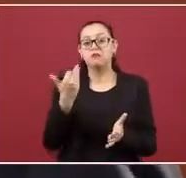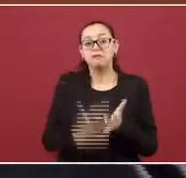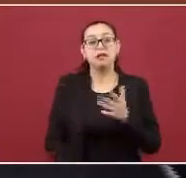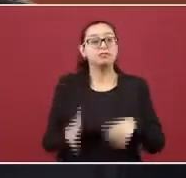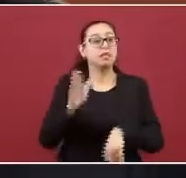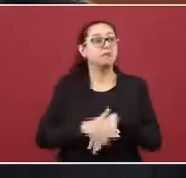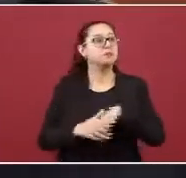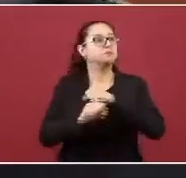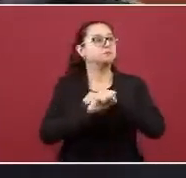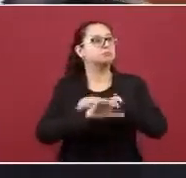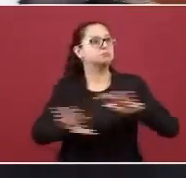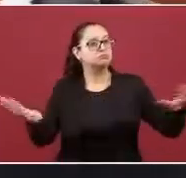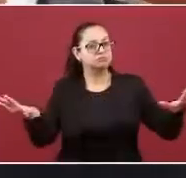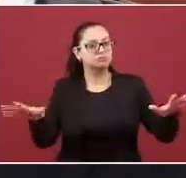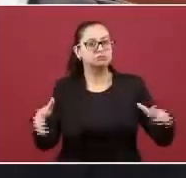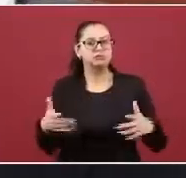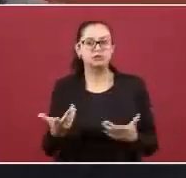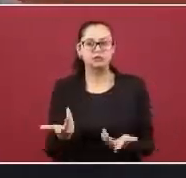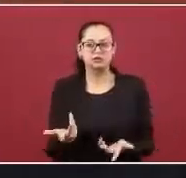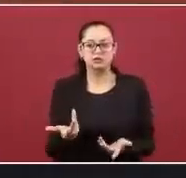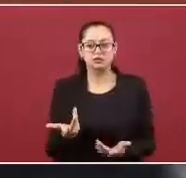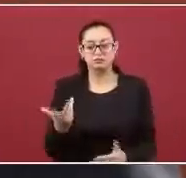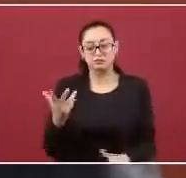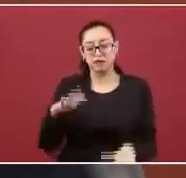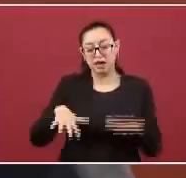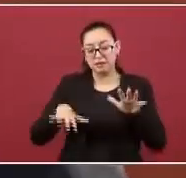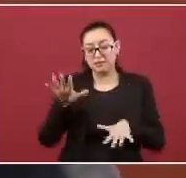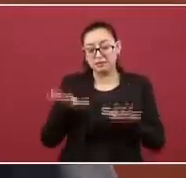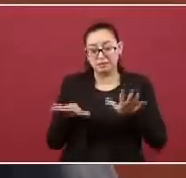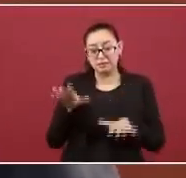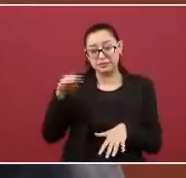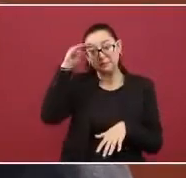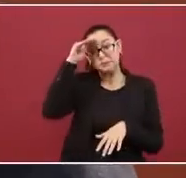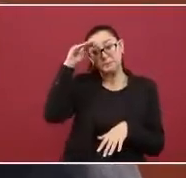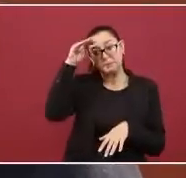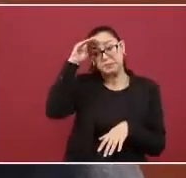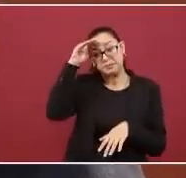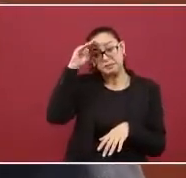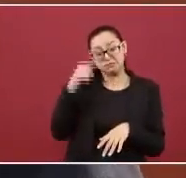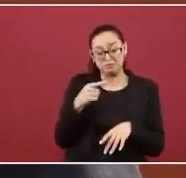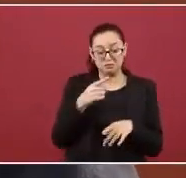hay veces que se piensa que una noticia que se transmite en un medio